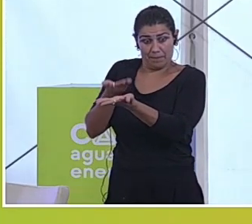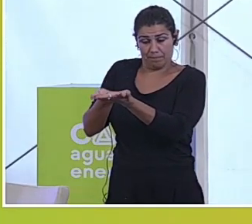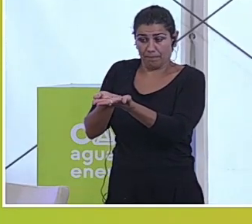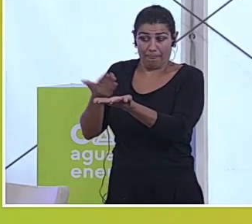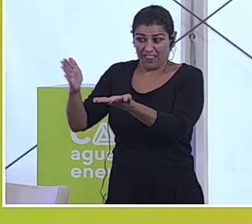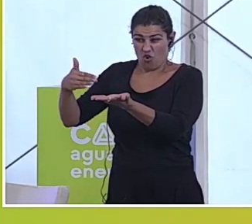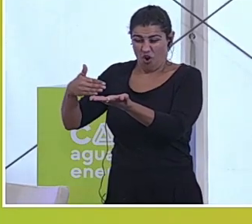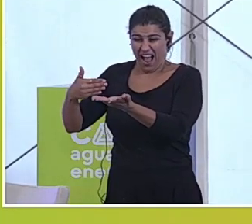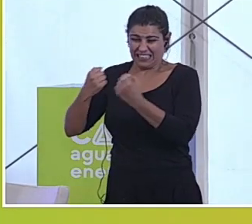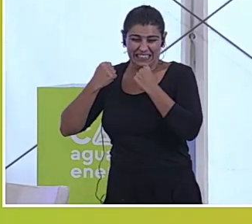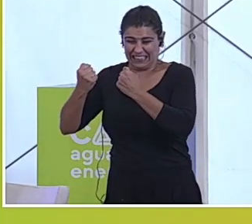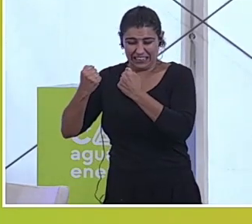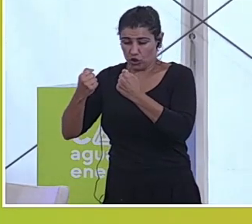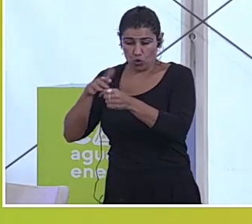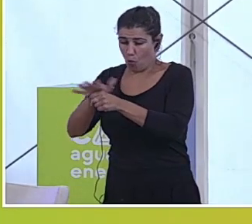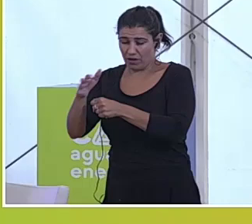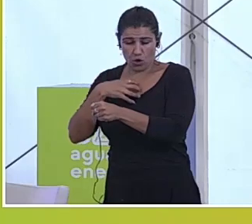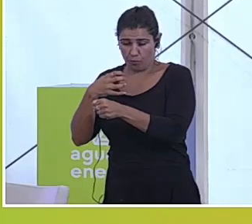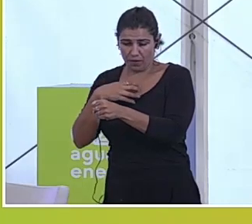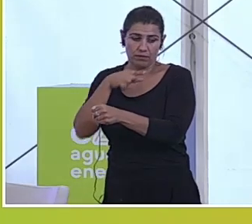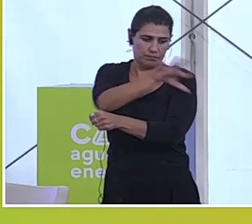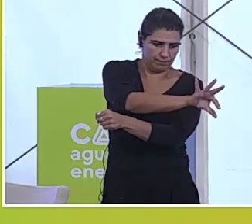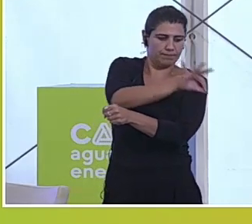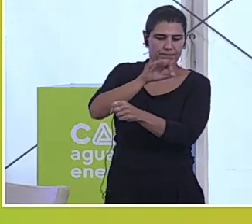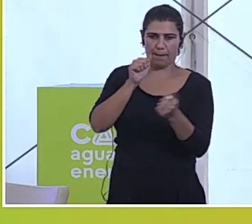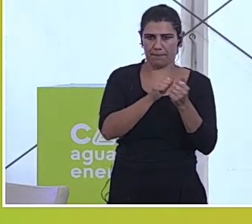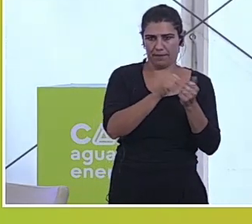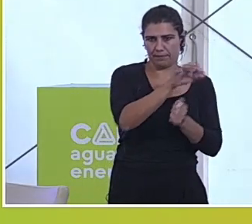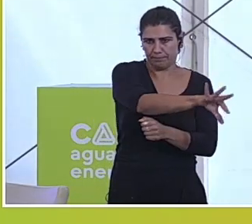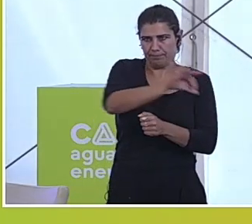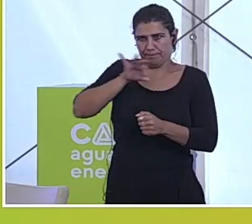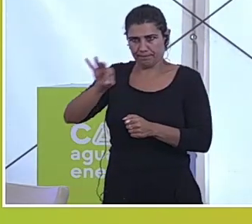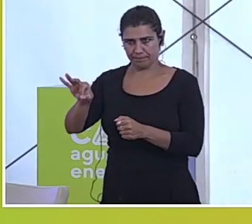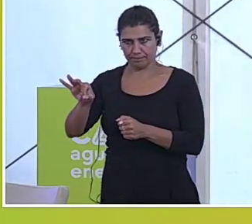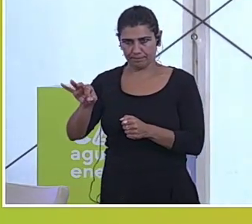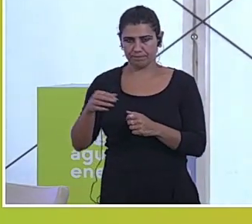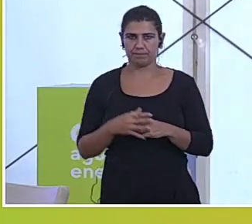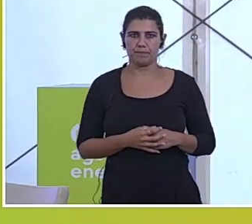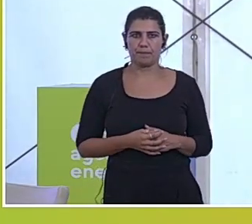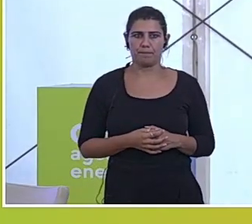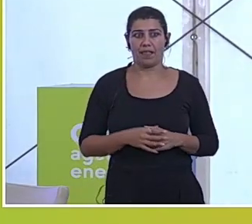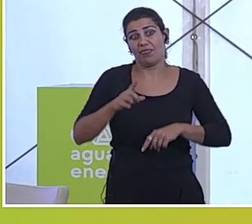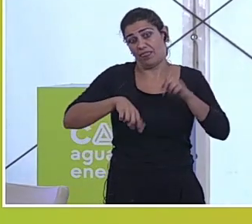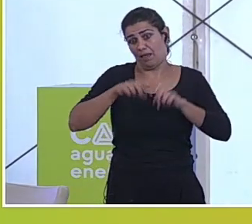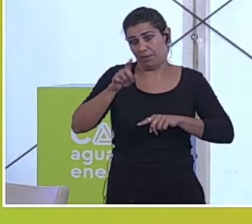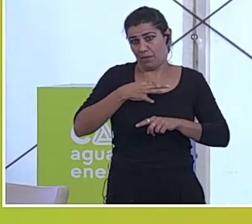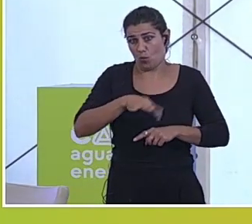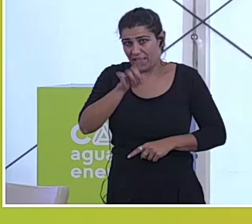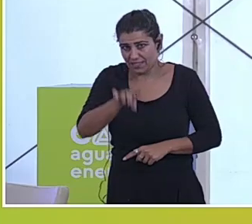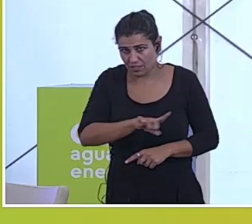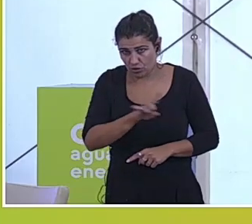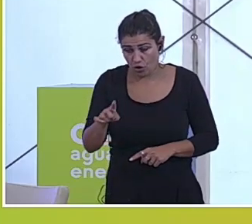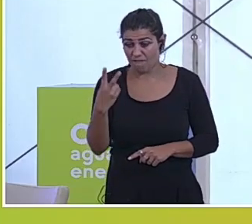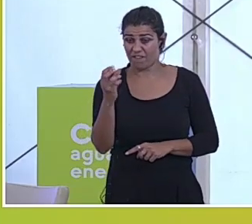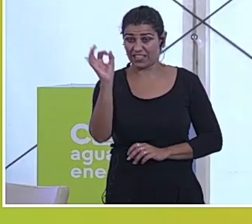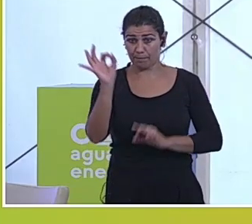sean capaces de aportar las energías renovables en un momento determinado, ¿no? Dependiendo también de nuestra disponibilidad, ¿no? Ese